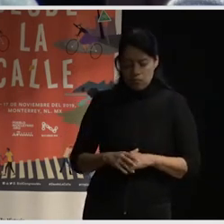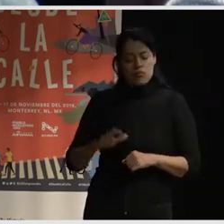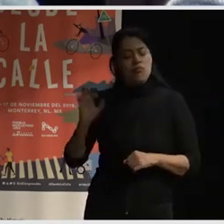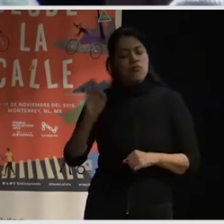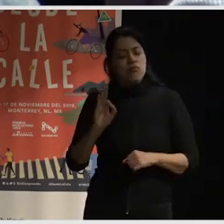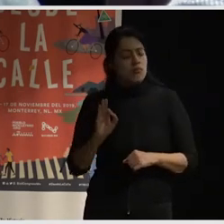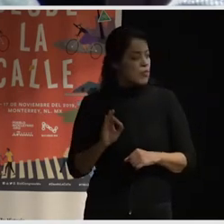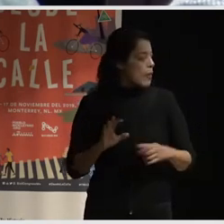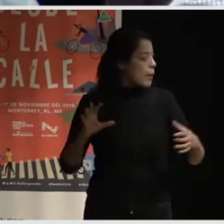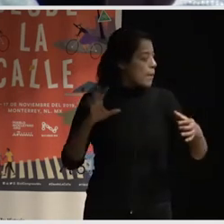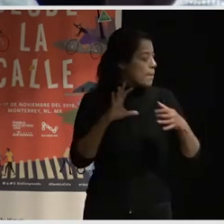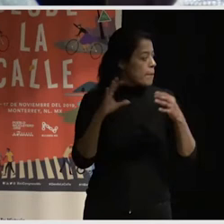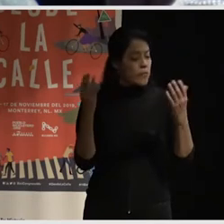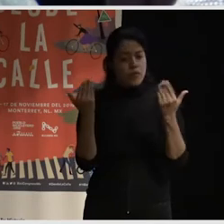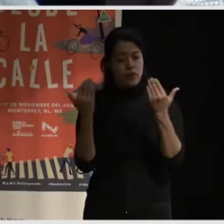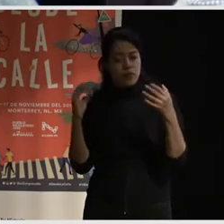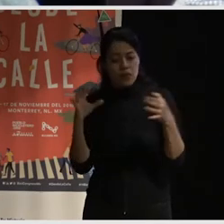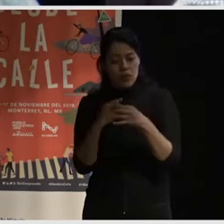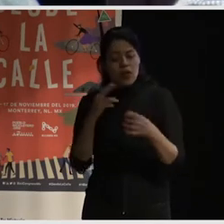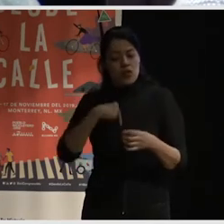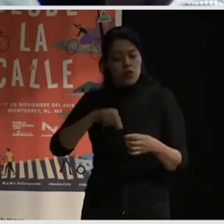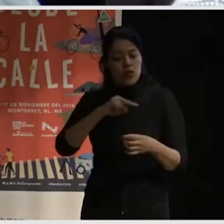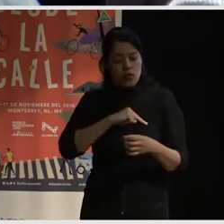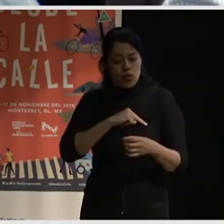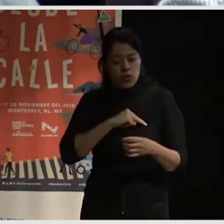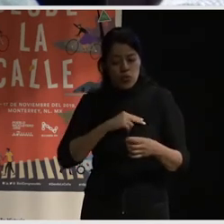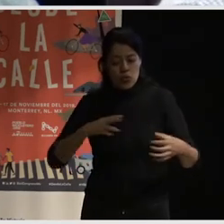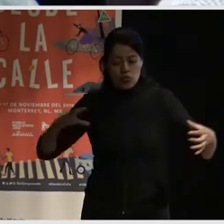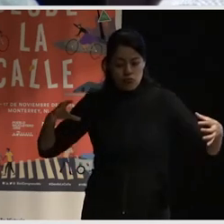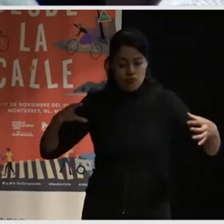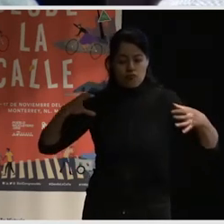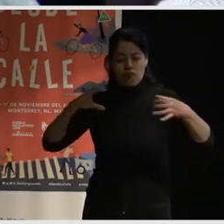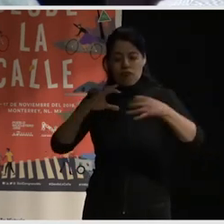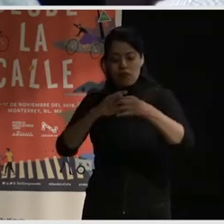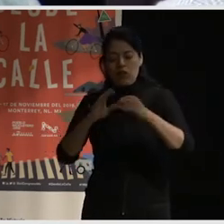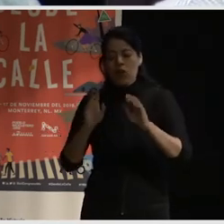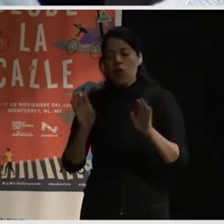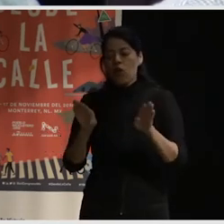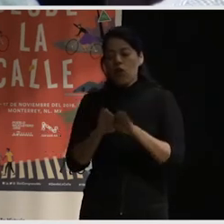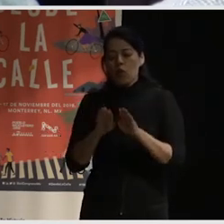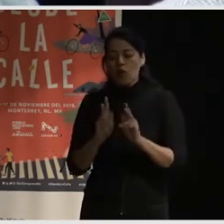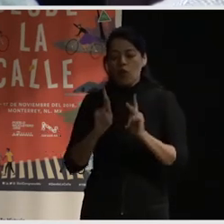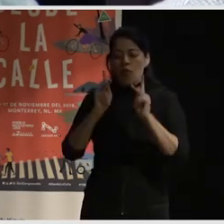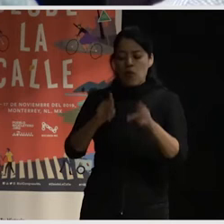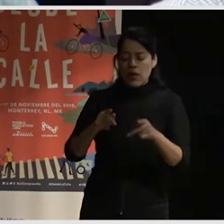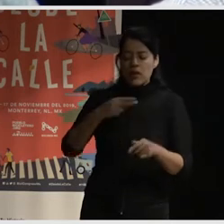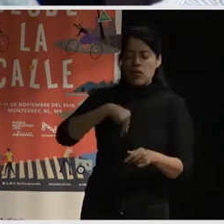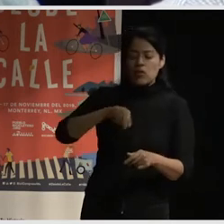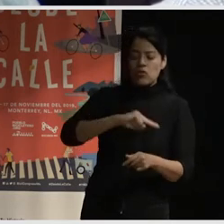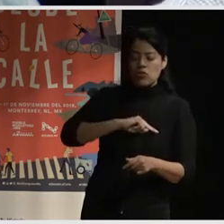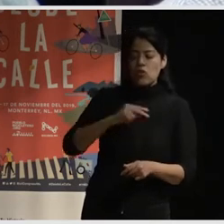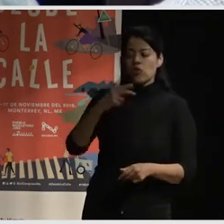sin un vínculo concreto nosotros queremos generar ese puente desde greenpeace nosotros queremos constituir una